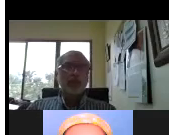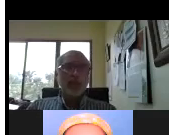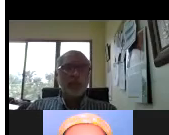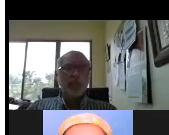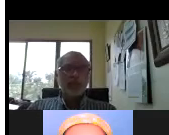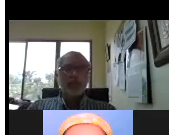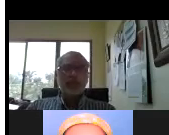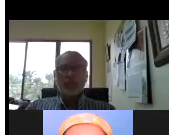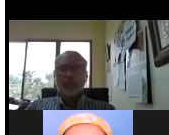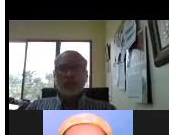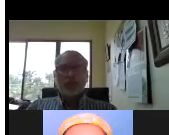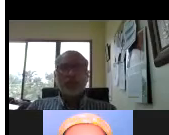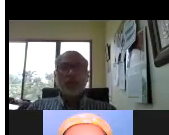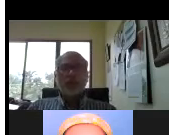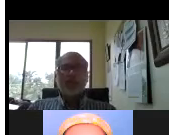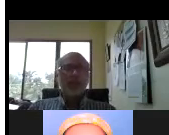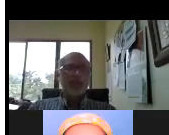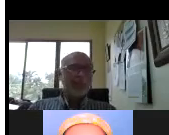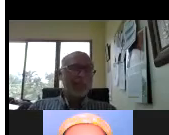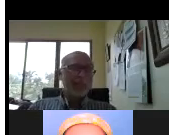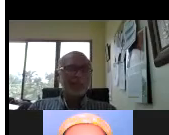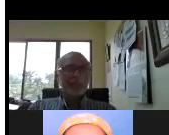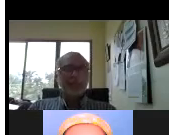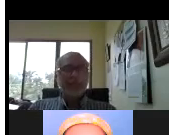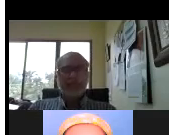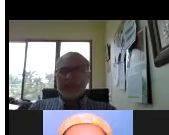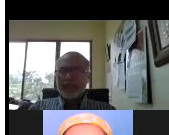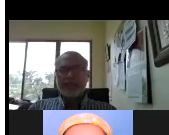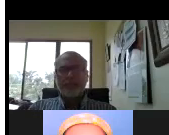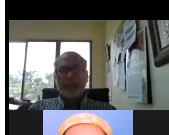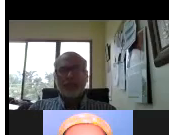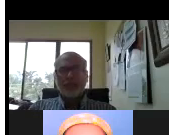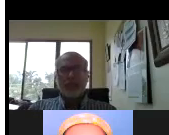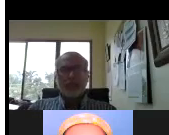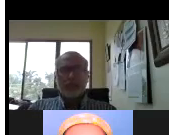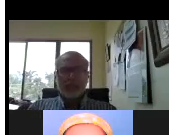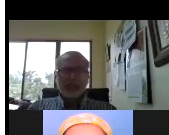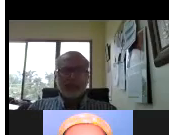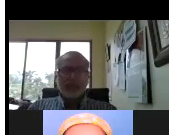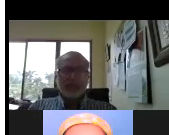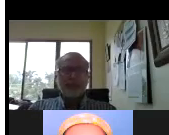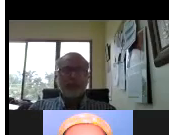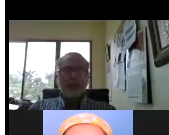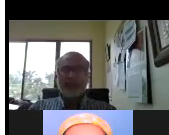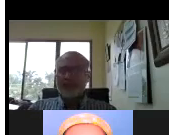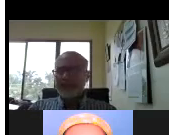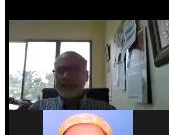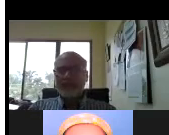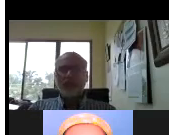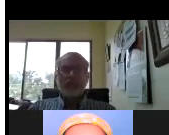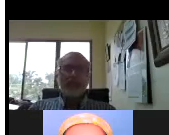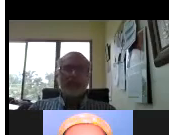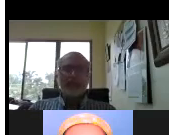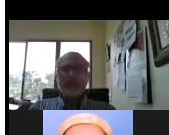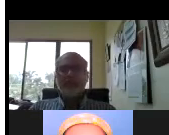correr el modelo, cuando yo propongo medidas ambientales para mitigar ese impacto, pues puedo predecir si